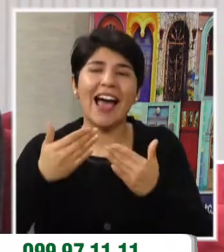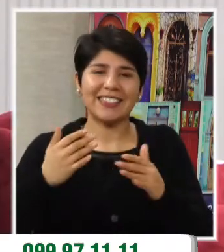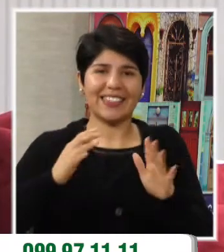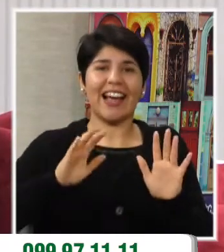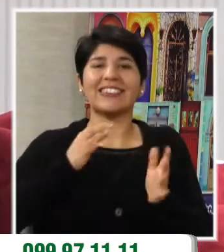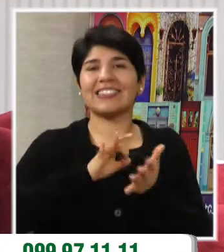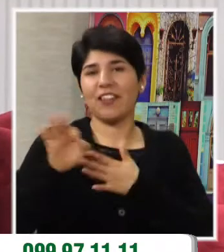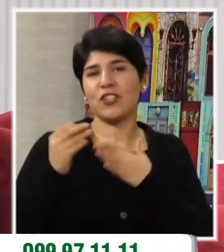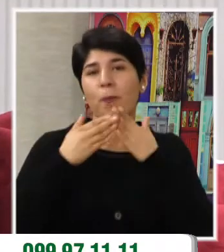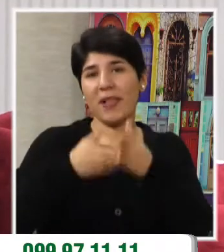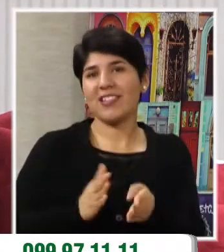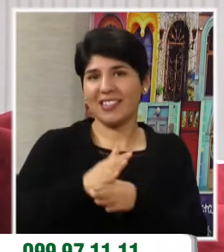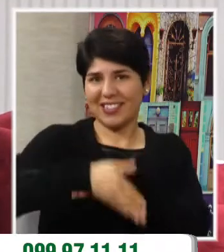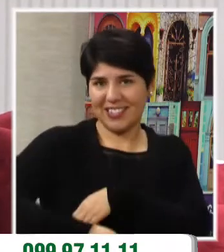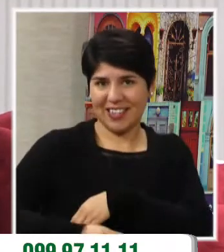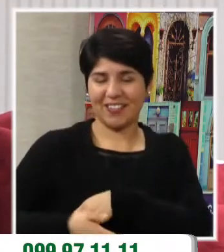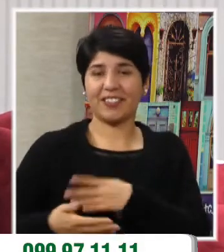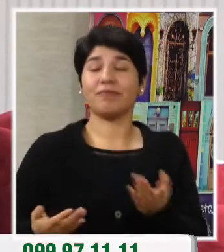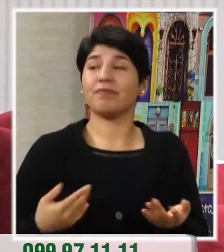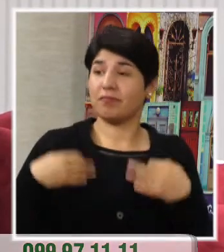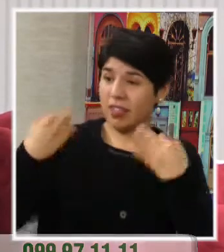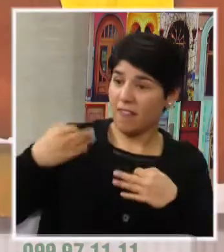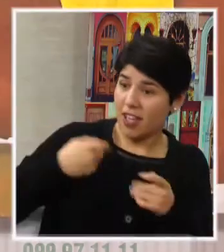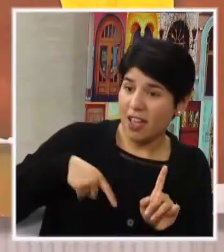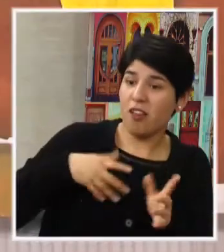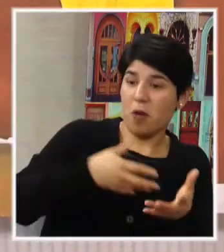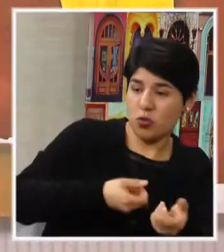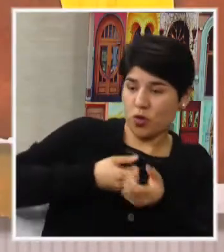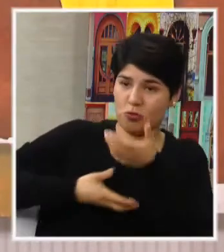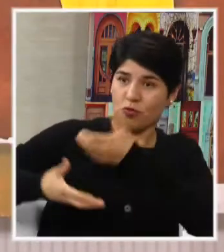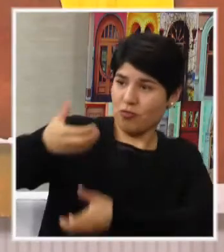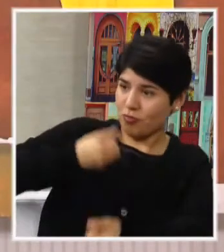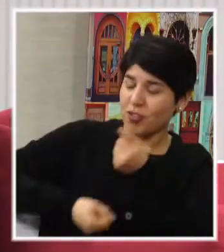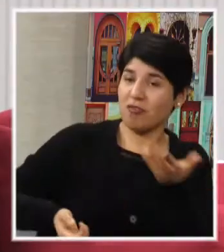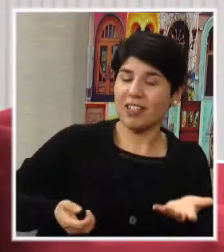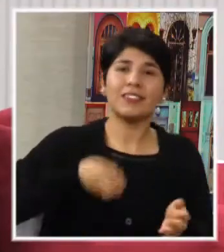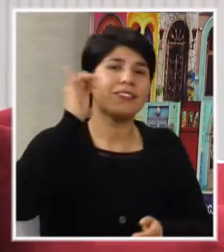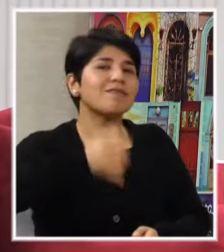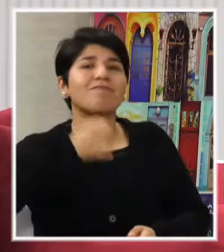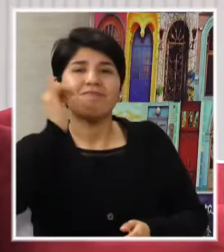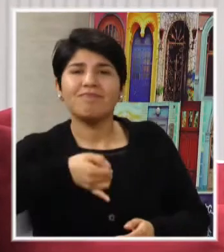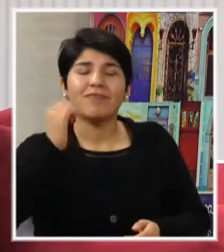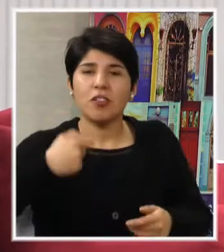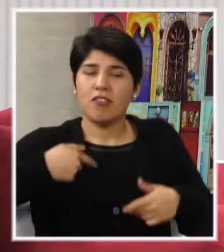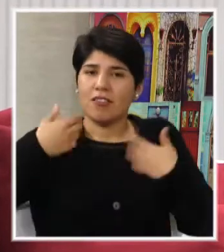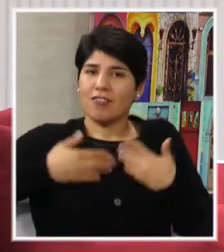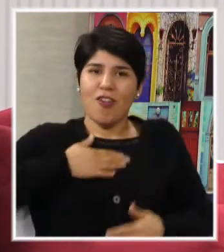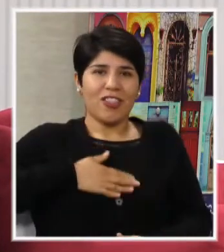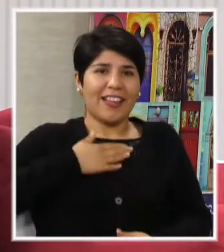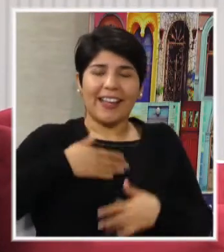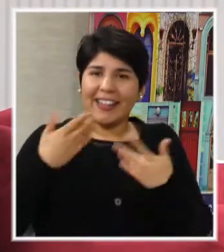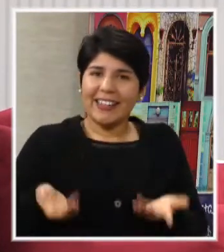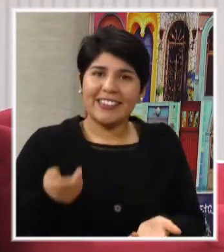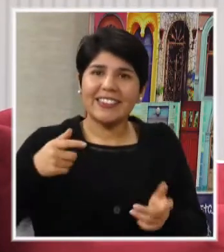la playa accesible y la verdad que muy contenta este de